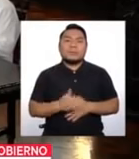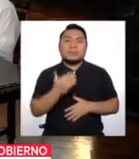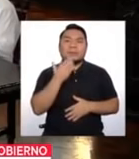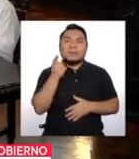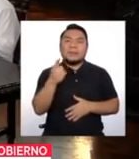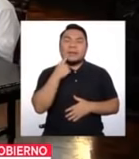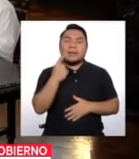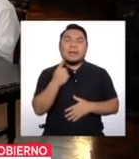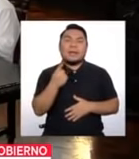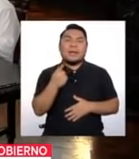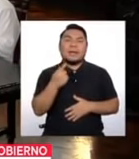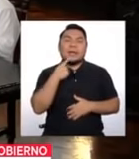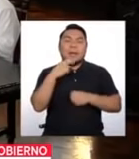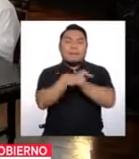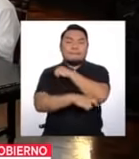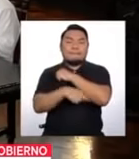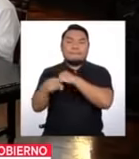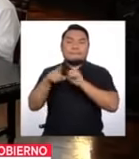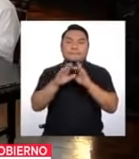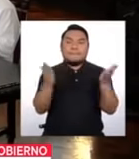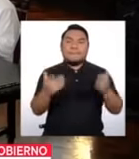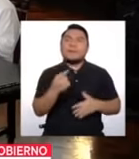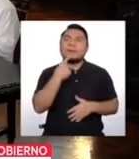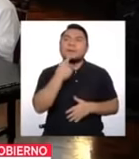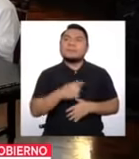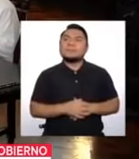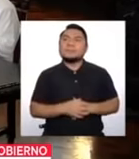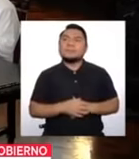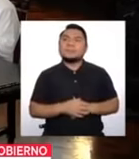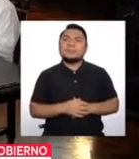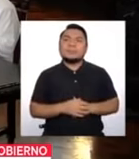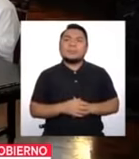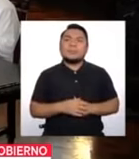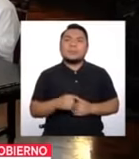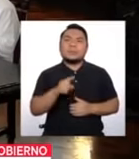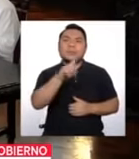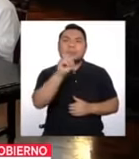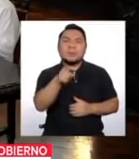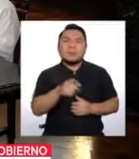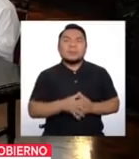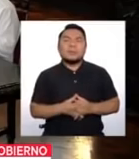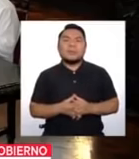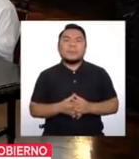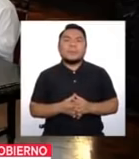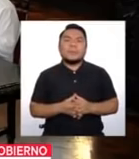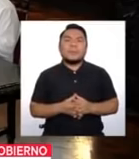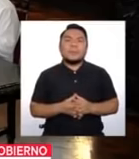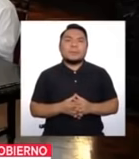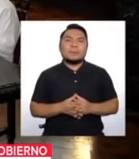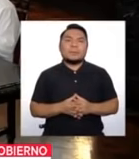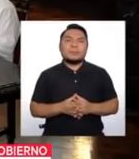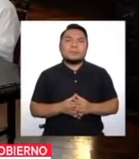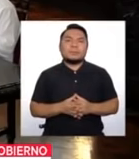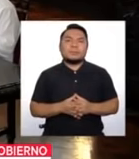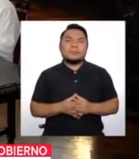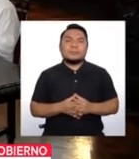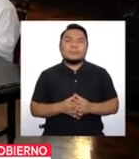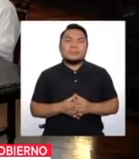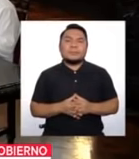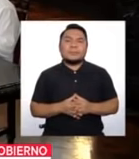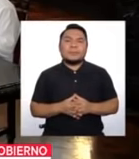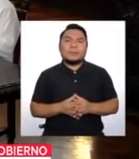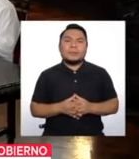País. Presidente, ¿por qué solo pueden hacer 800 pruebas diarias para los desplazados que se transportan bajo coordinación